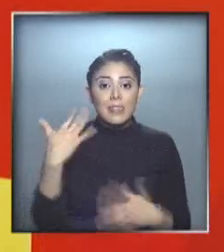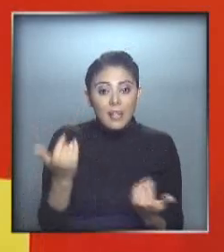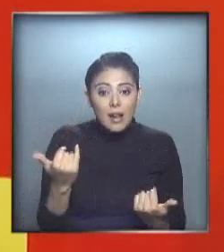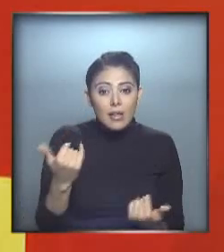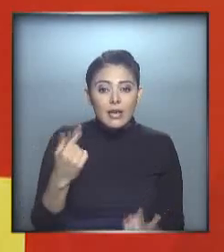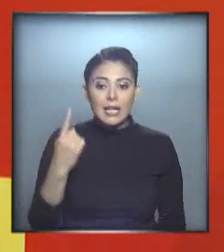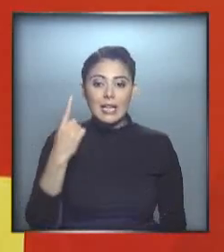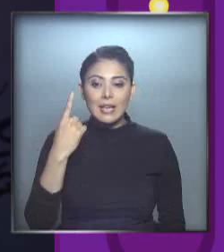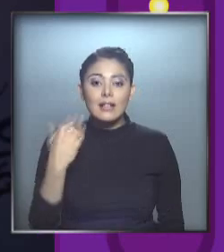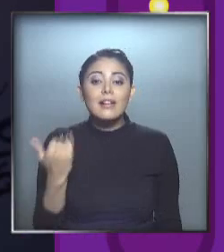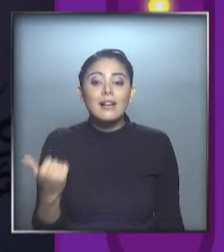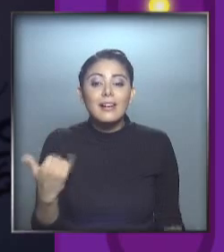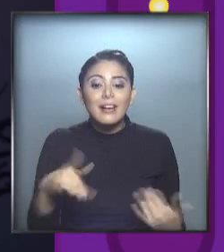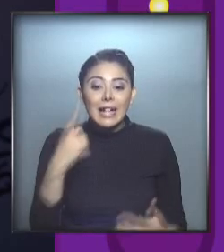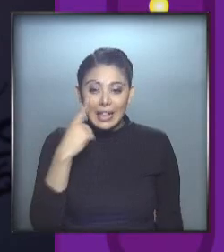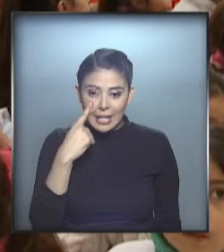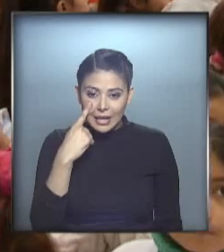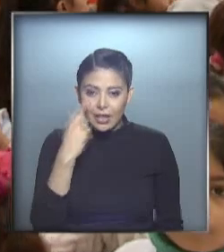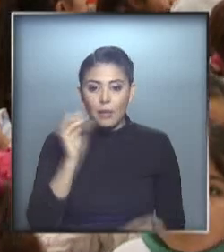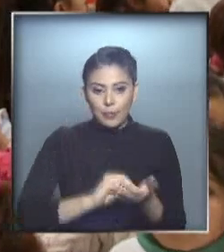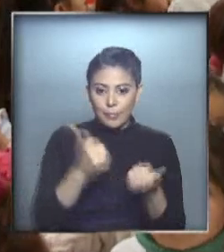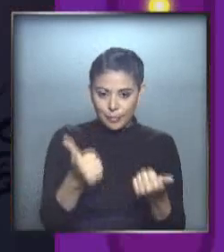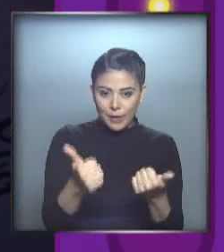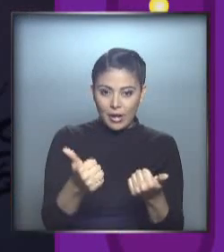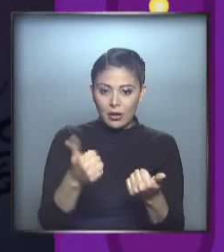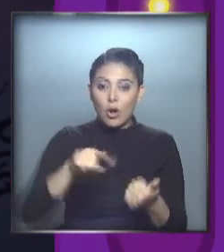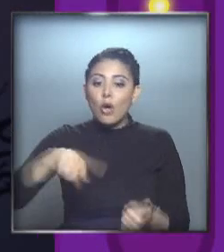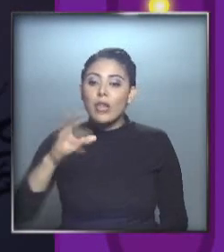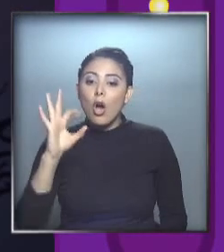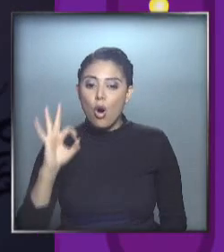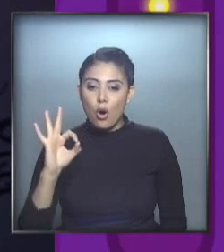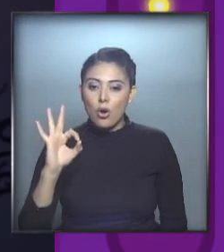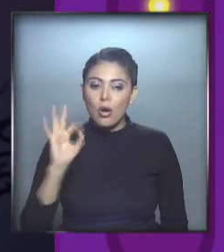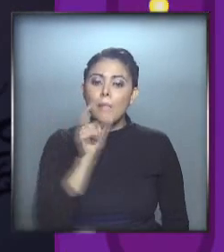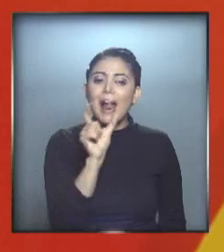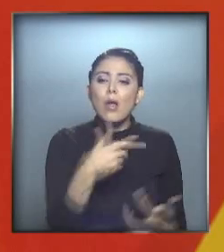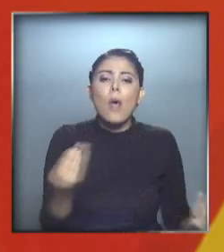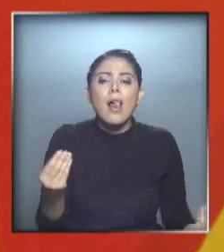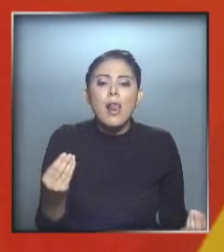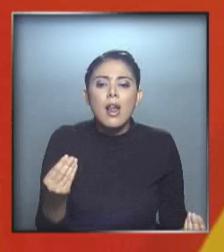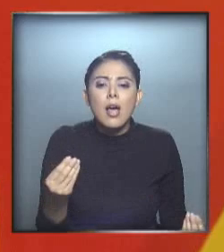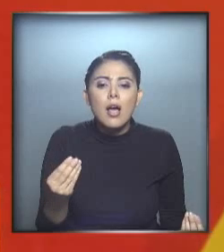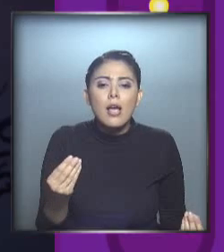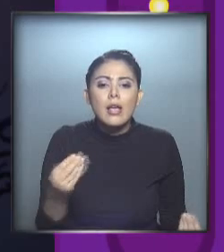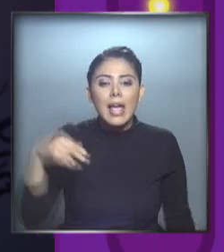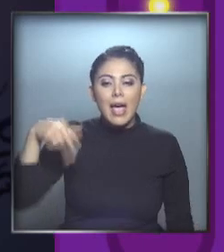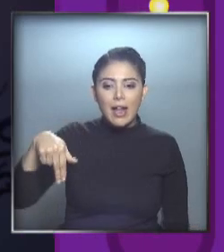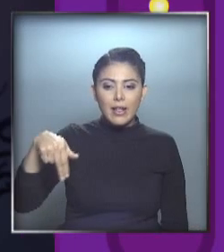¡O! ¡I! ¡O! ¡O! ¿Qué es? ¿Qué es?